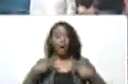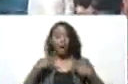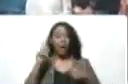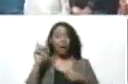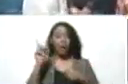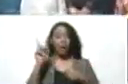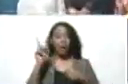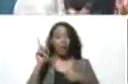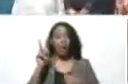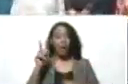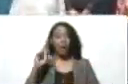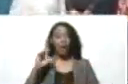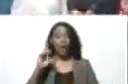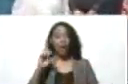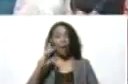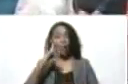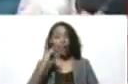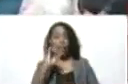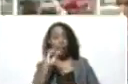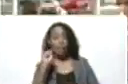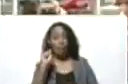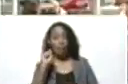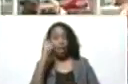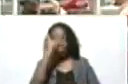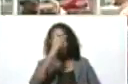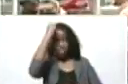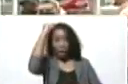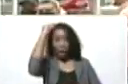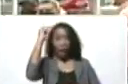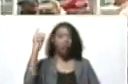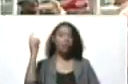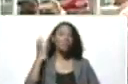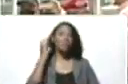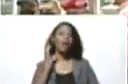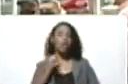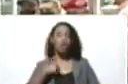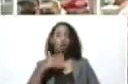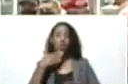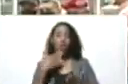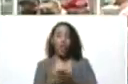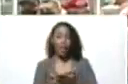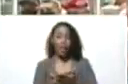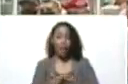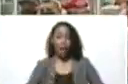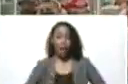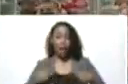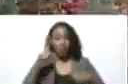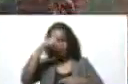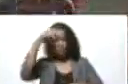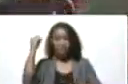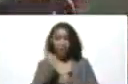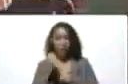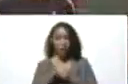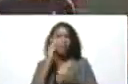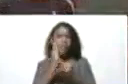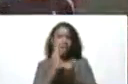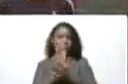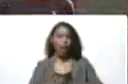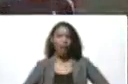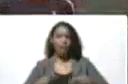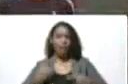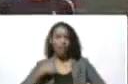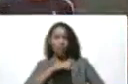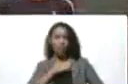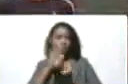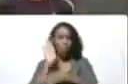DICIT el hoy fiscal Tarek William Saad. Estoy agradecido de por vida, por sus gestiones, siempre por la vida de